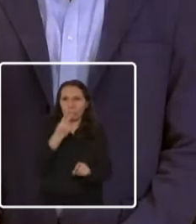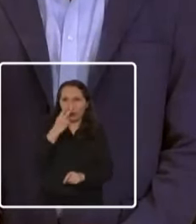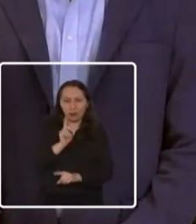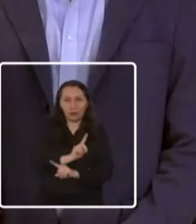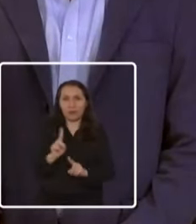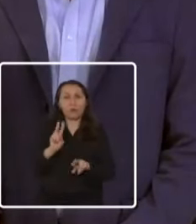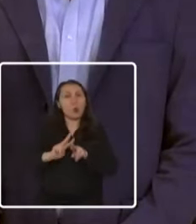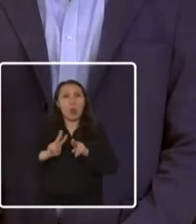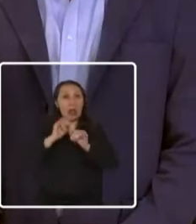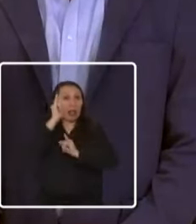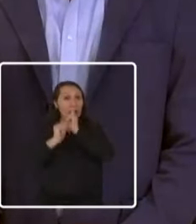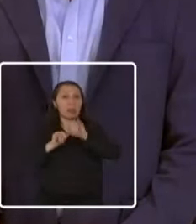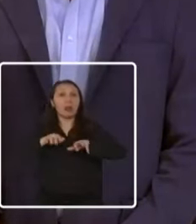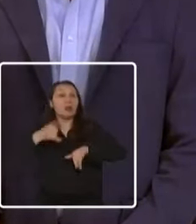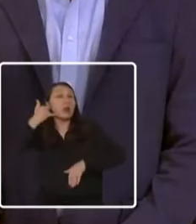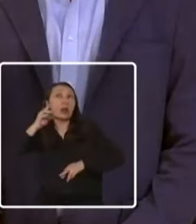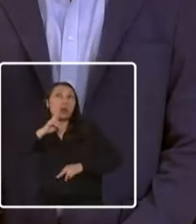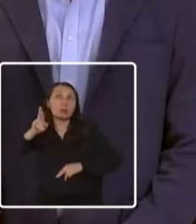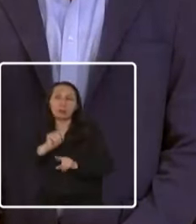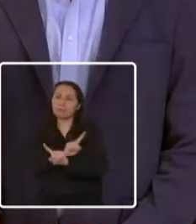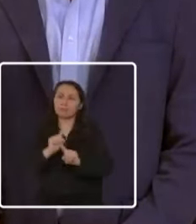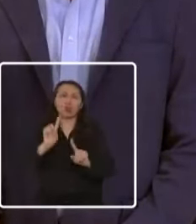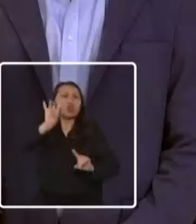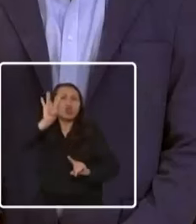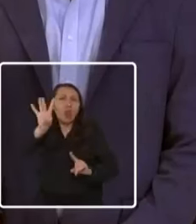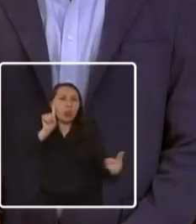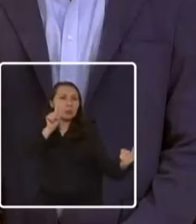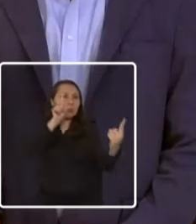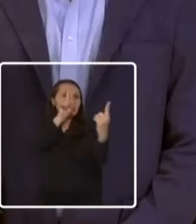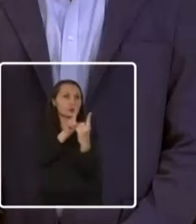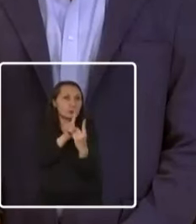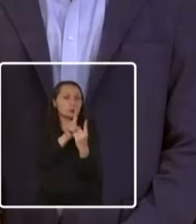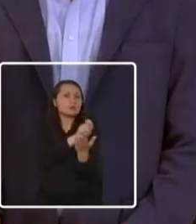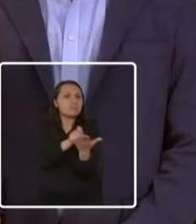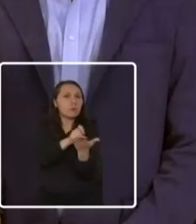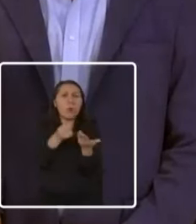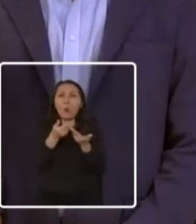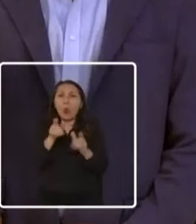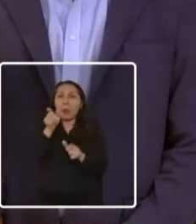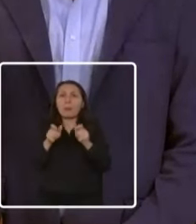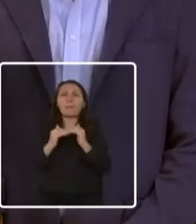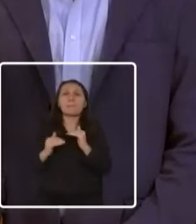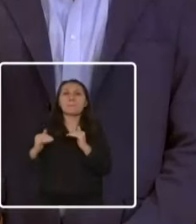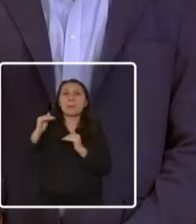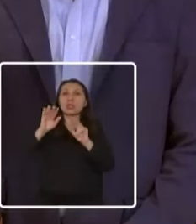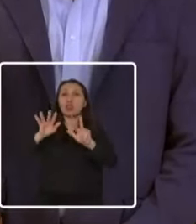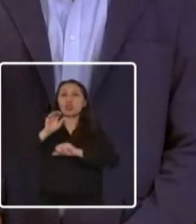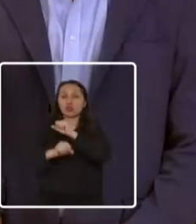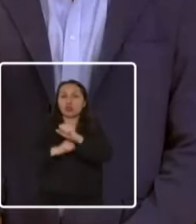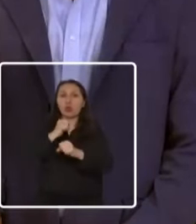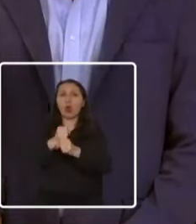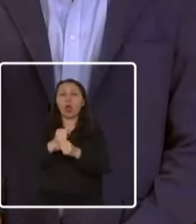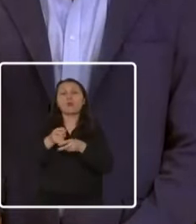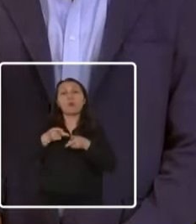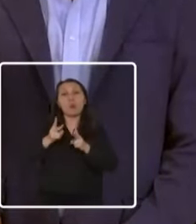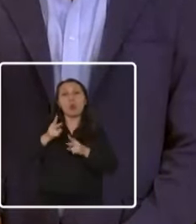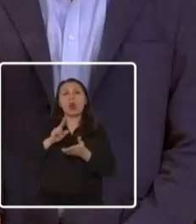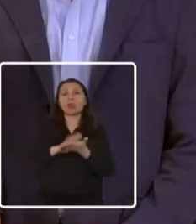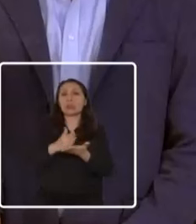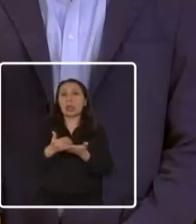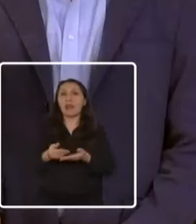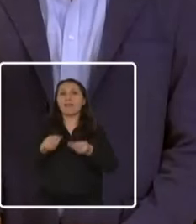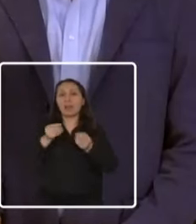se hace de manera digital o telefónica, se realiza de manera presencial y que la puede responder cualquier persona mayor de 18 años que esté en condiciones